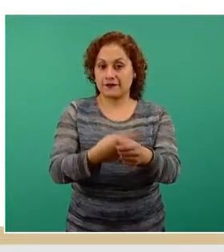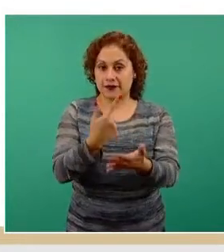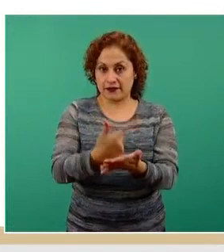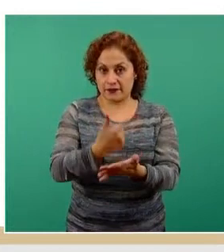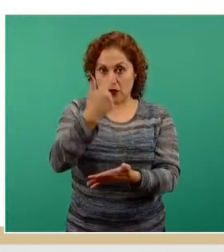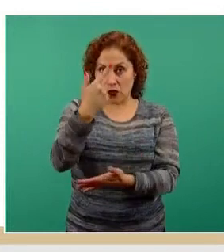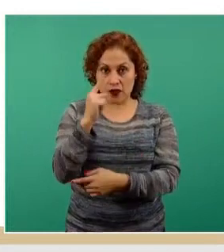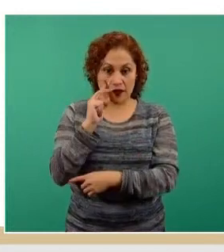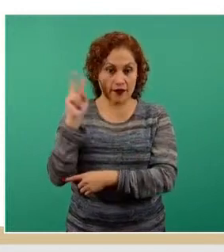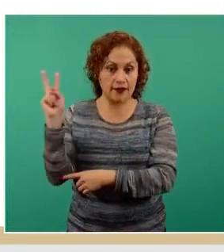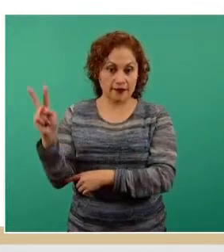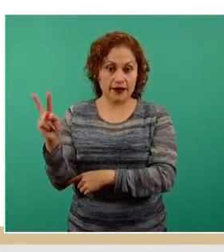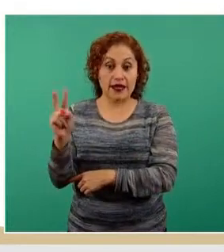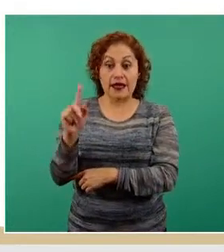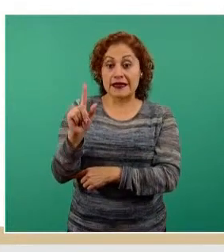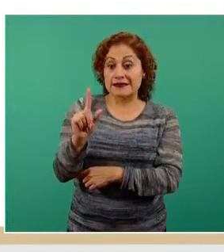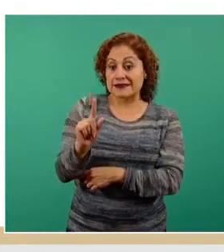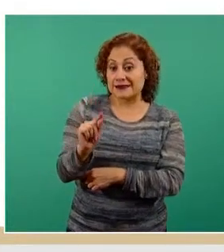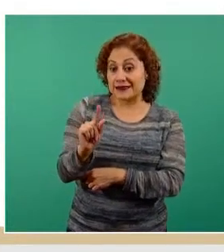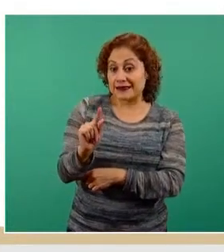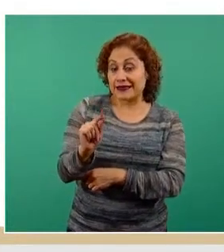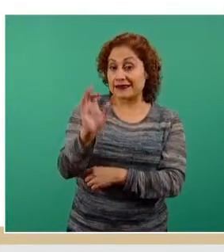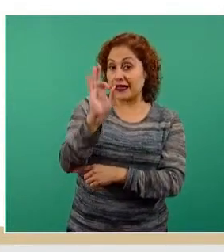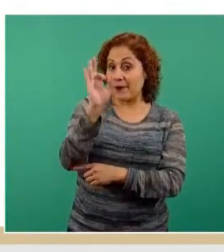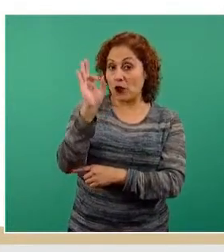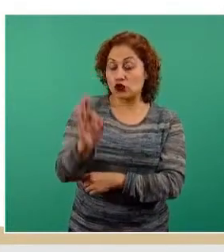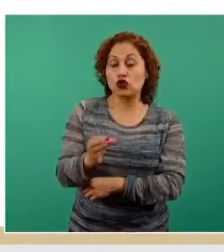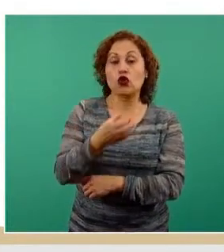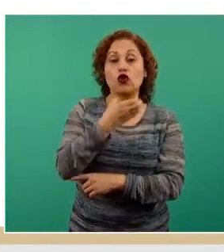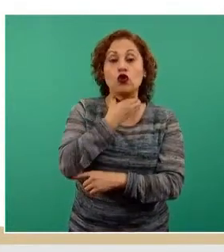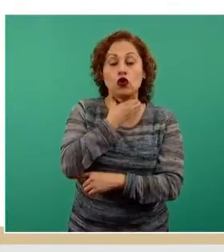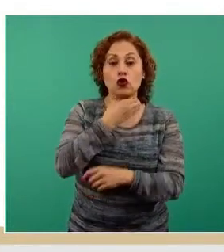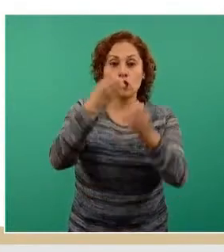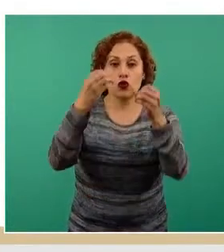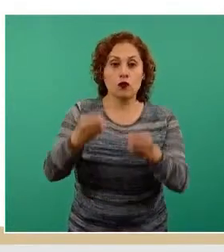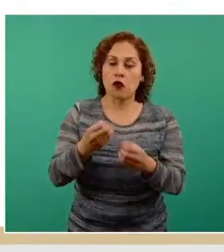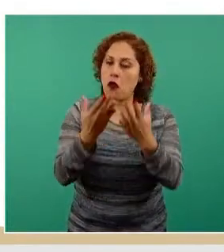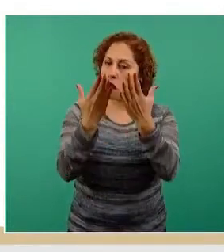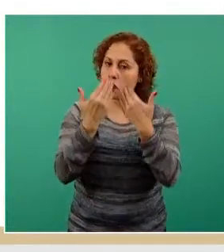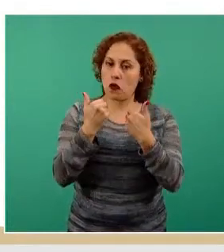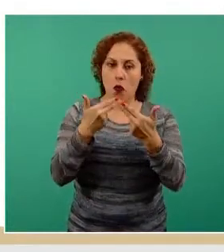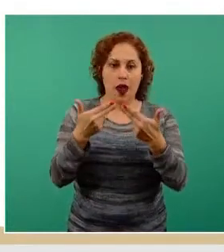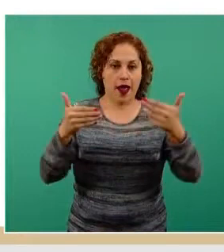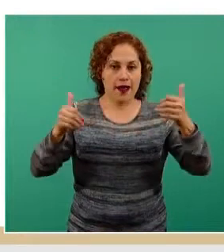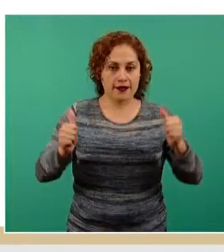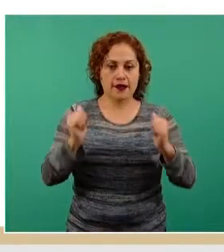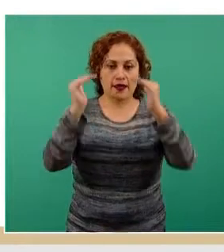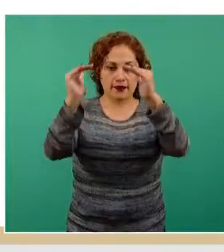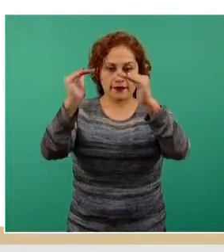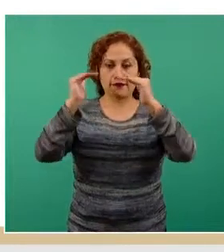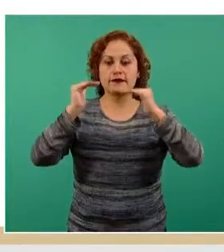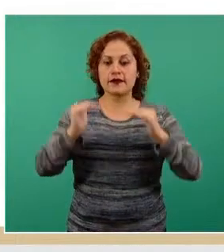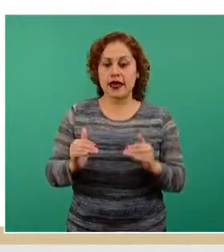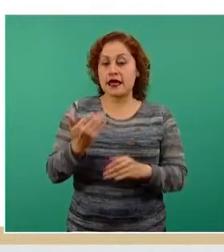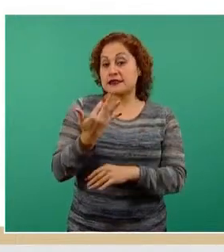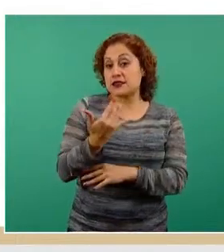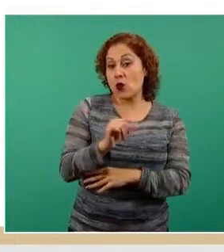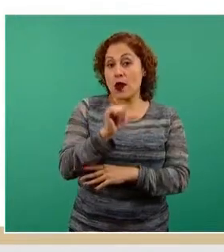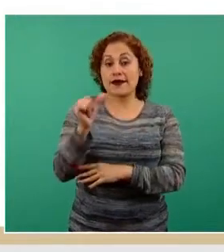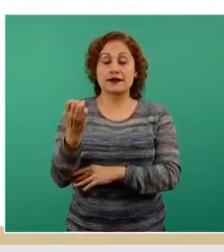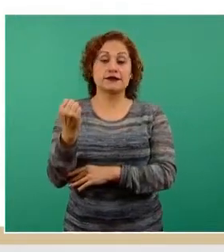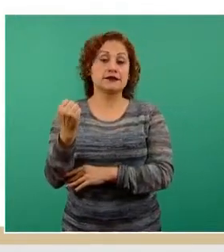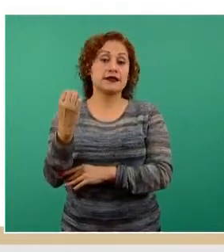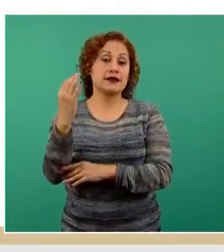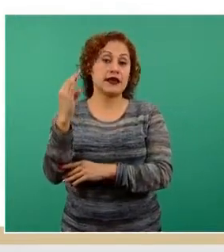del 70%. Solo se cuenta con una entidad federativa en este momento entre el 50 y el 69%, que es